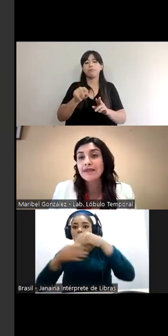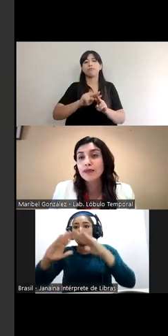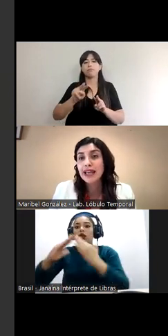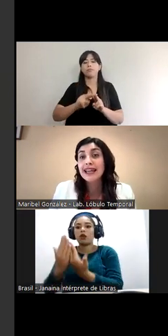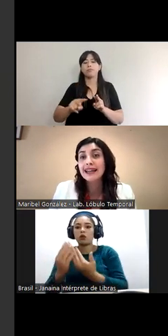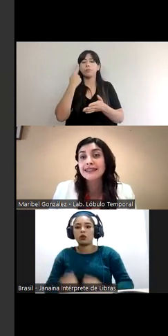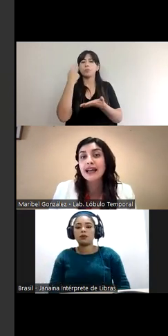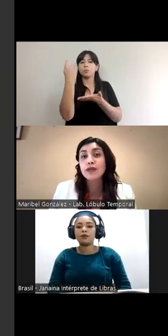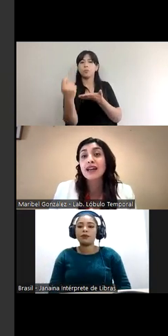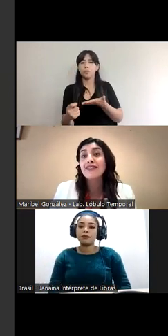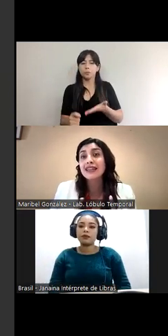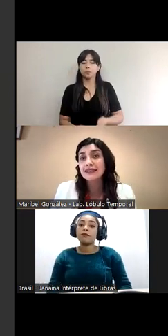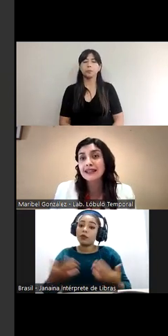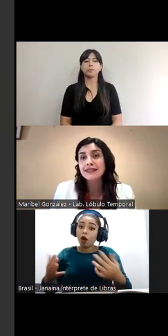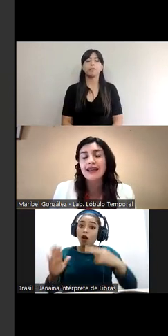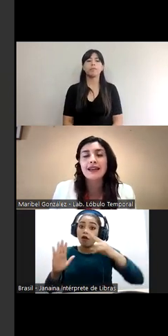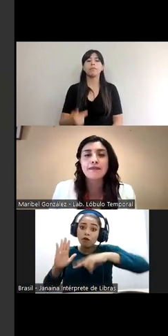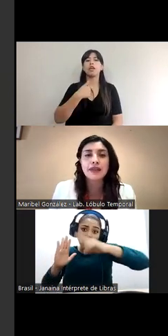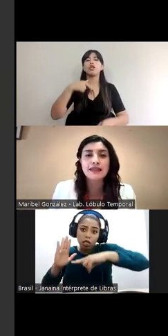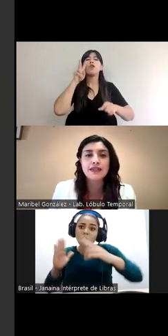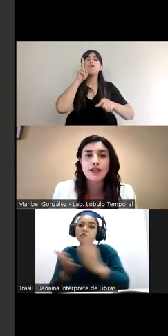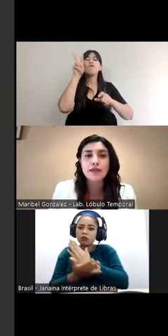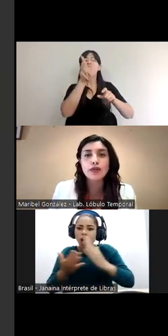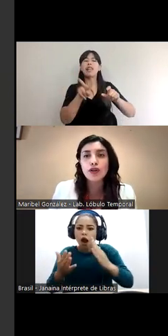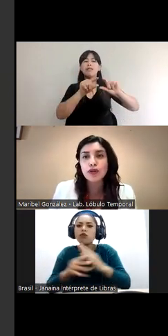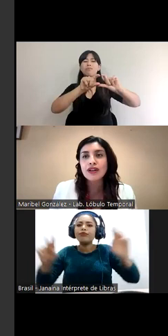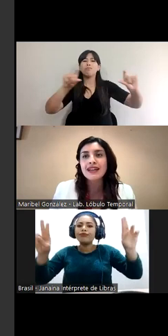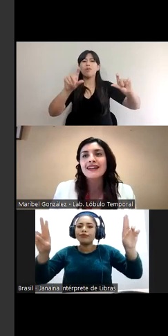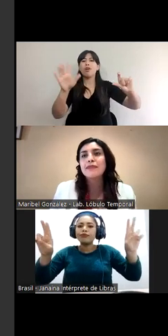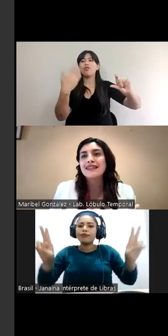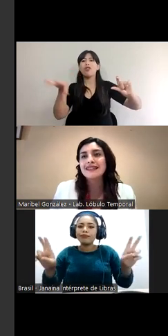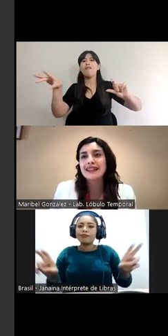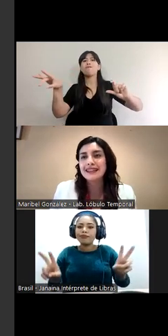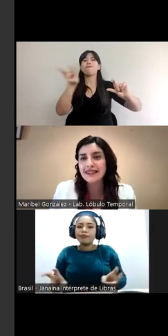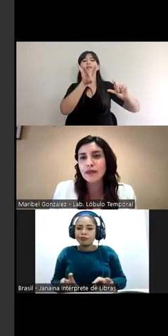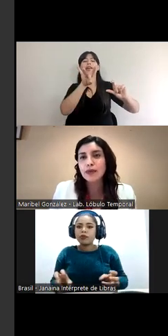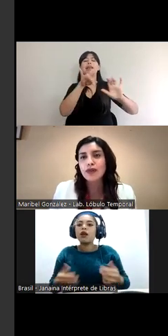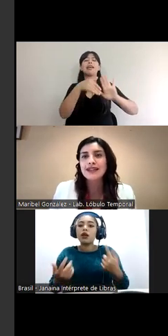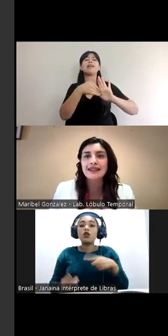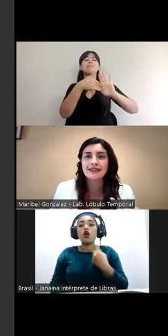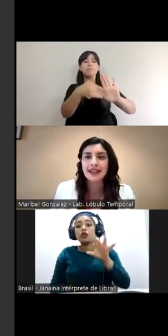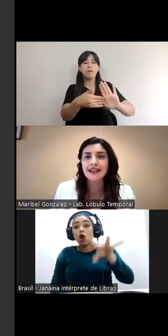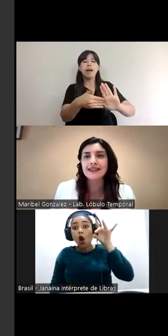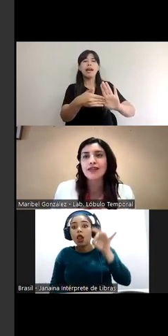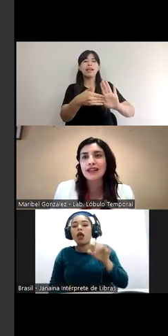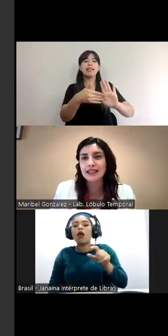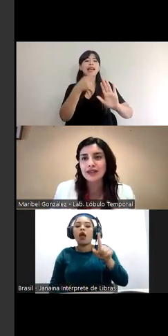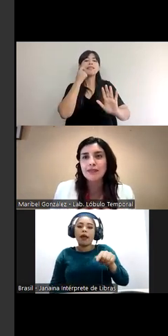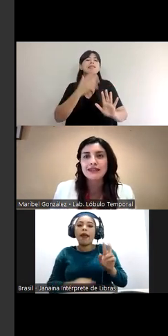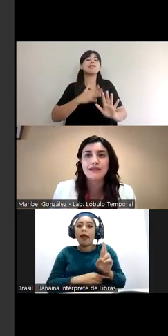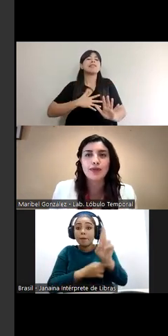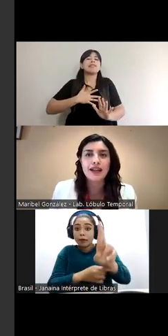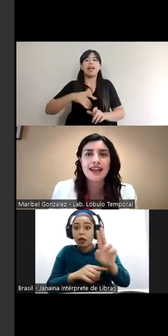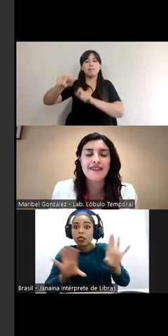Aquí voy a leerles algunas viñetas que seleccionamos como representativas un poco del sentir de este colectivo